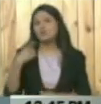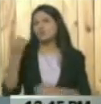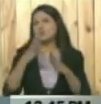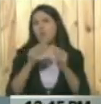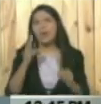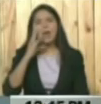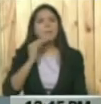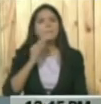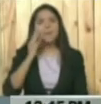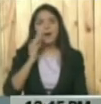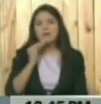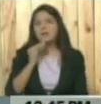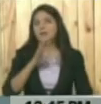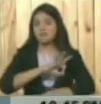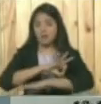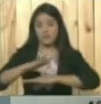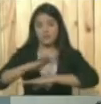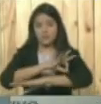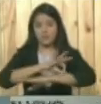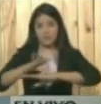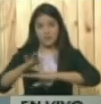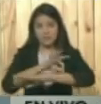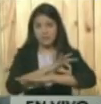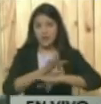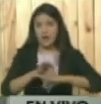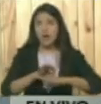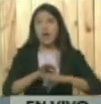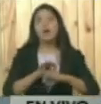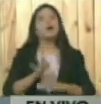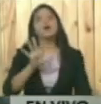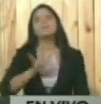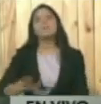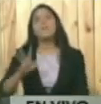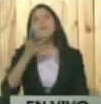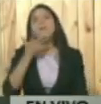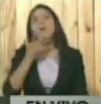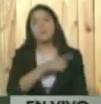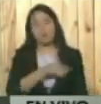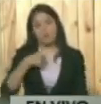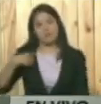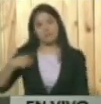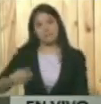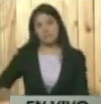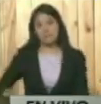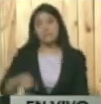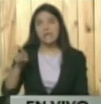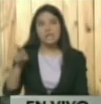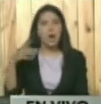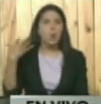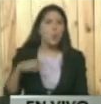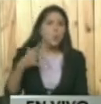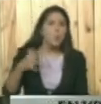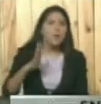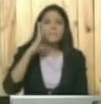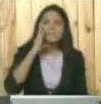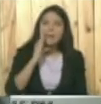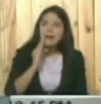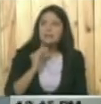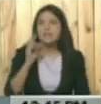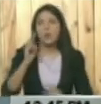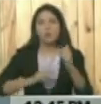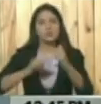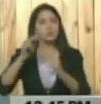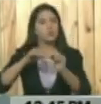experiencias arquitectónicas, ¿no? La República Popular China, extraordinarias experiencias de construcción de